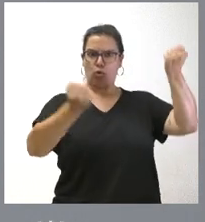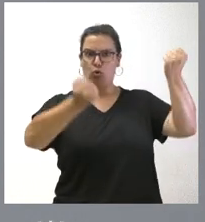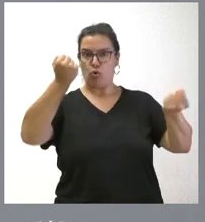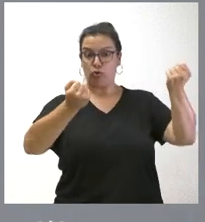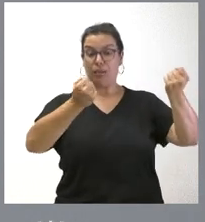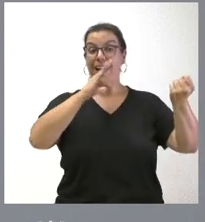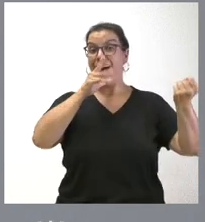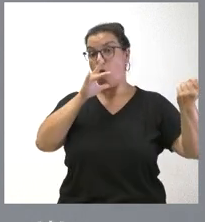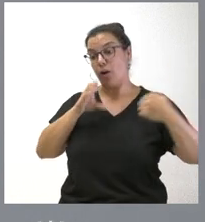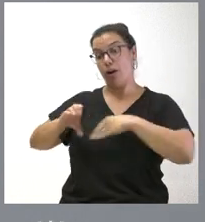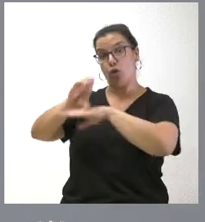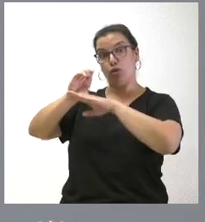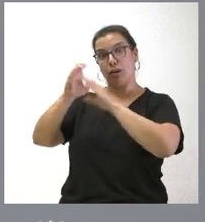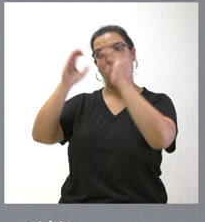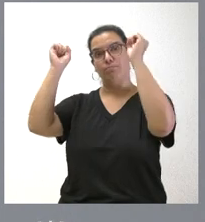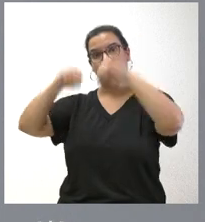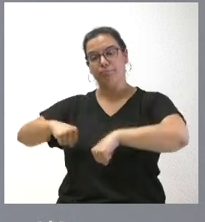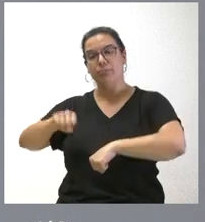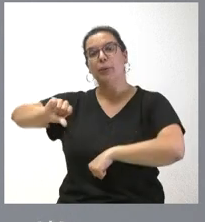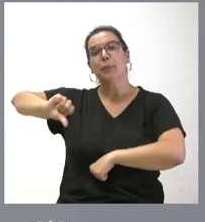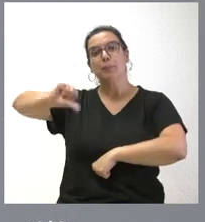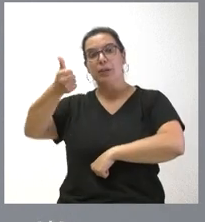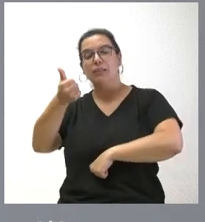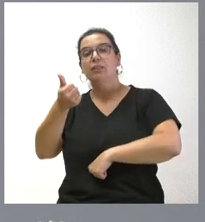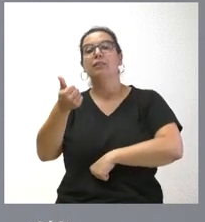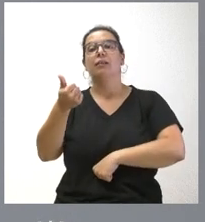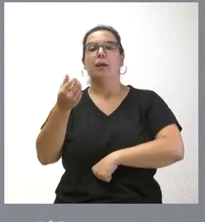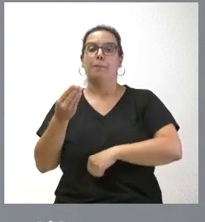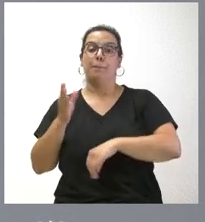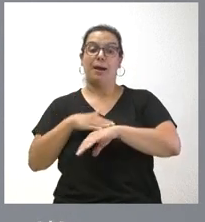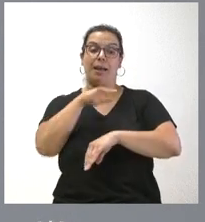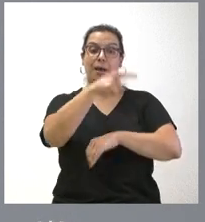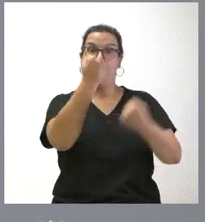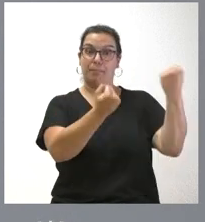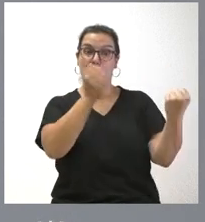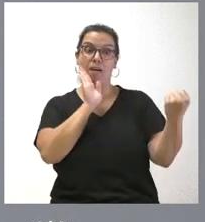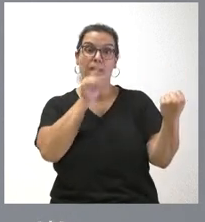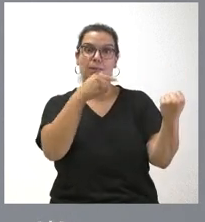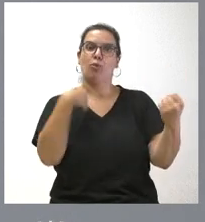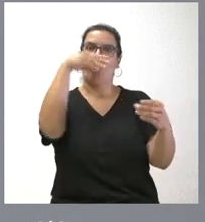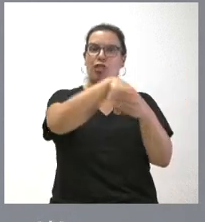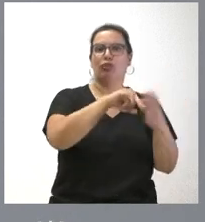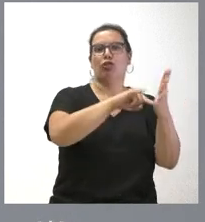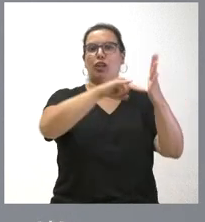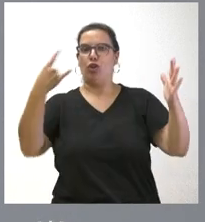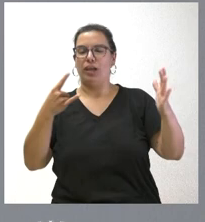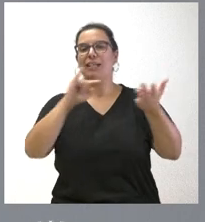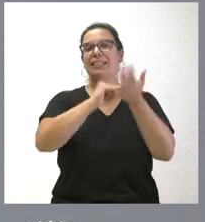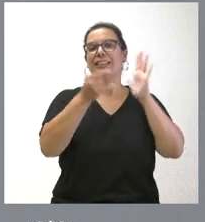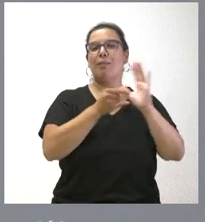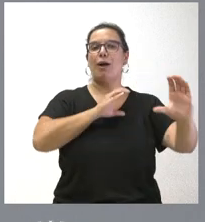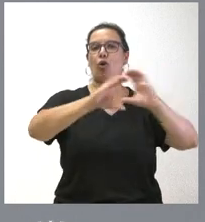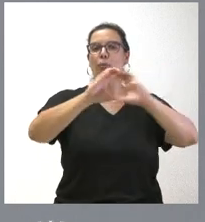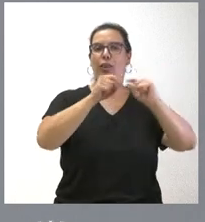aprueba un gasto de 223.000 euros para transformar estos vehículos y equiparlos con tecnología tic sistemas de comunicación